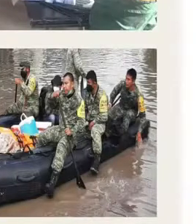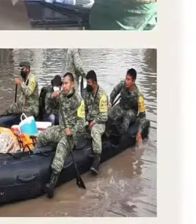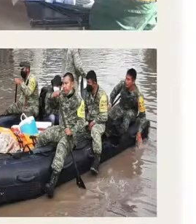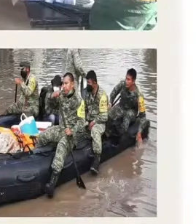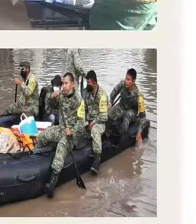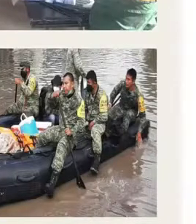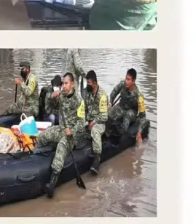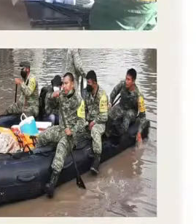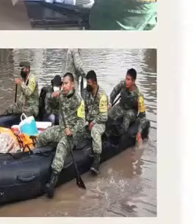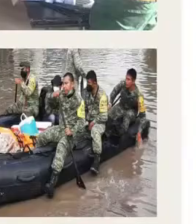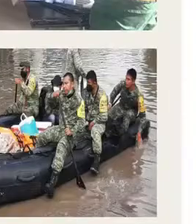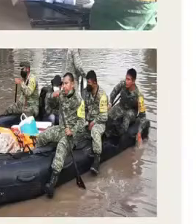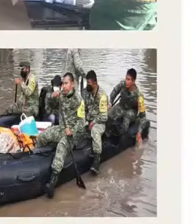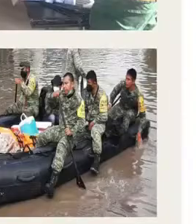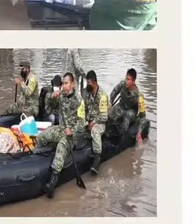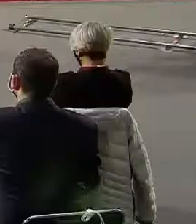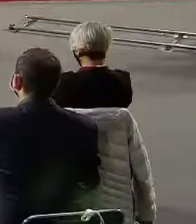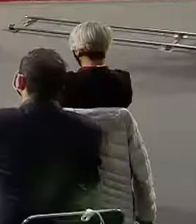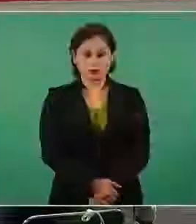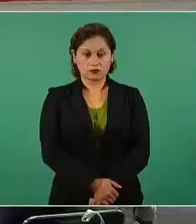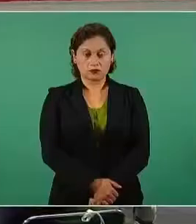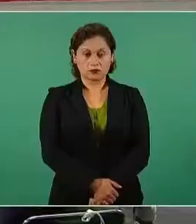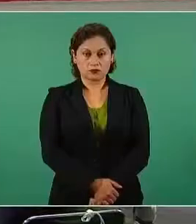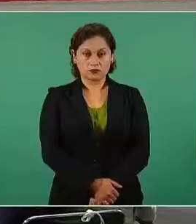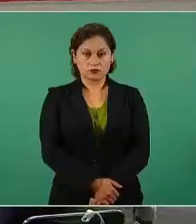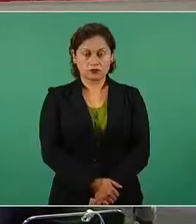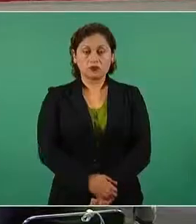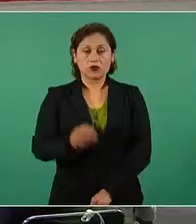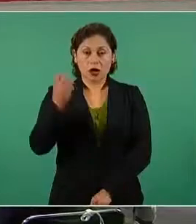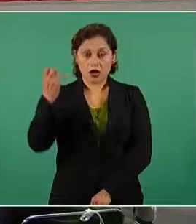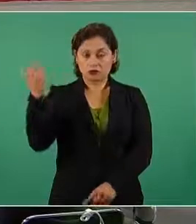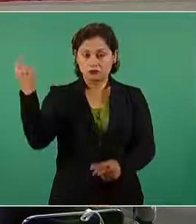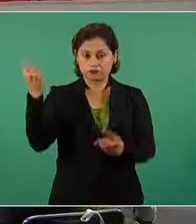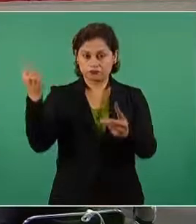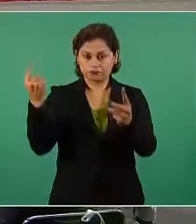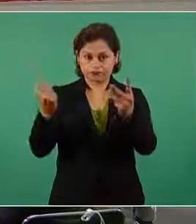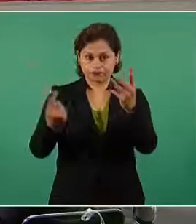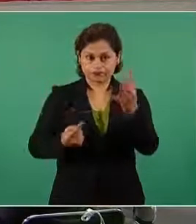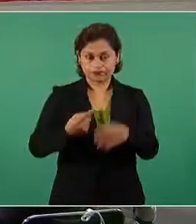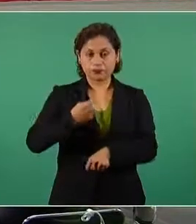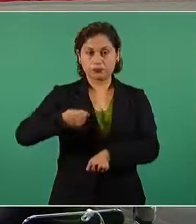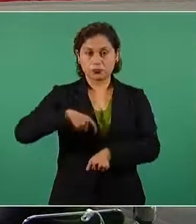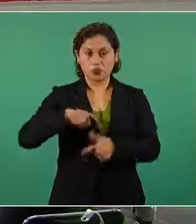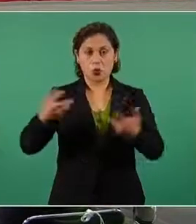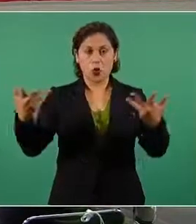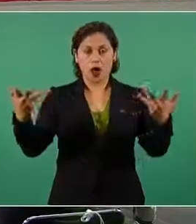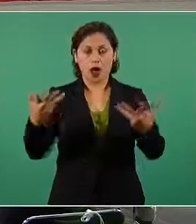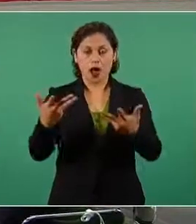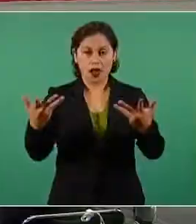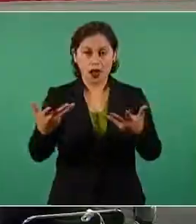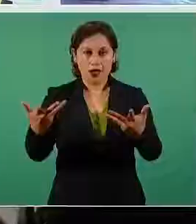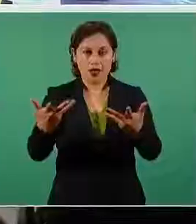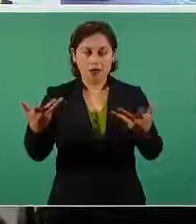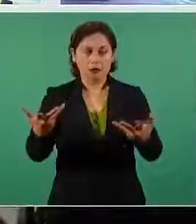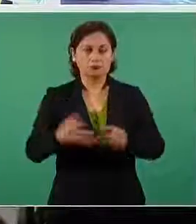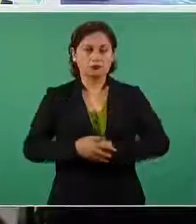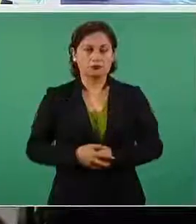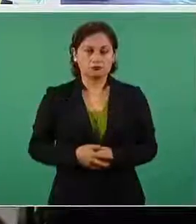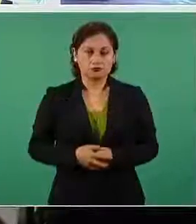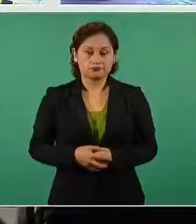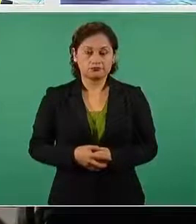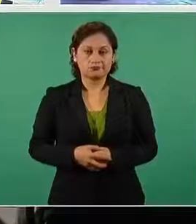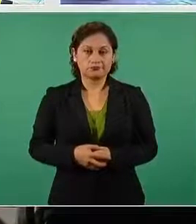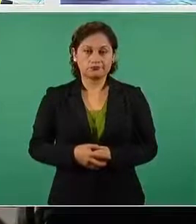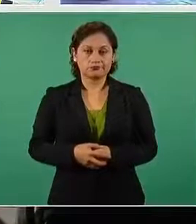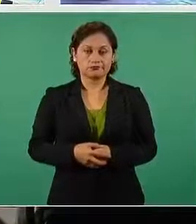desfogue de la presa Danjo. Estas son las acciones, creo que esta es la última. Estas son las acciones que